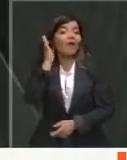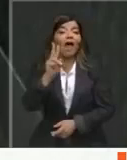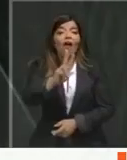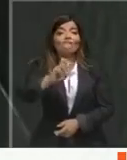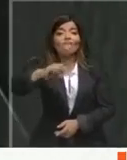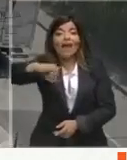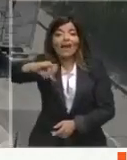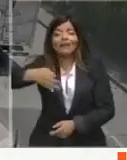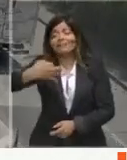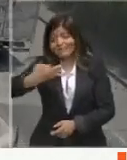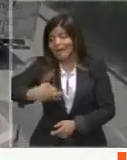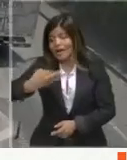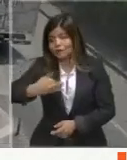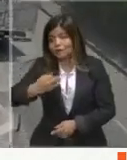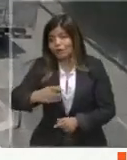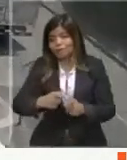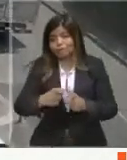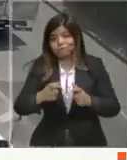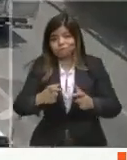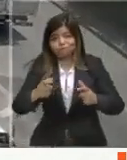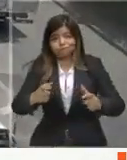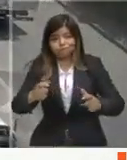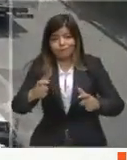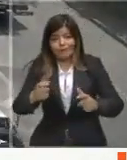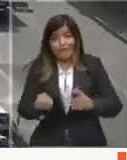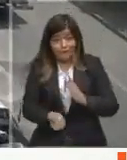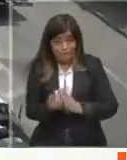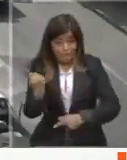razón. Incremento en los precios y nuevas